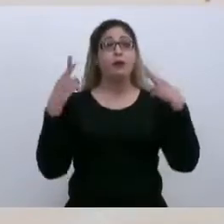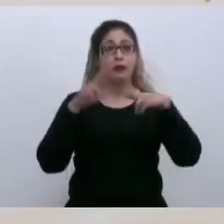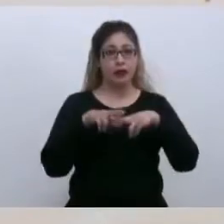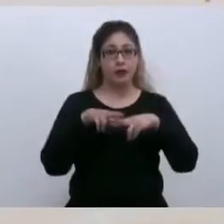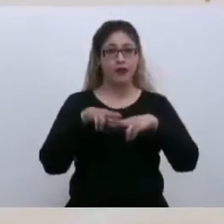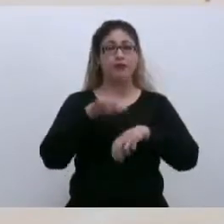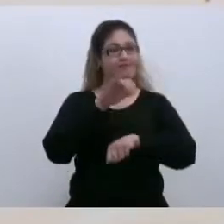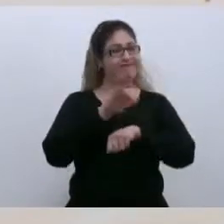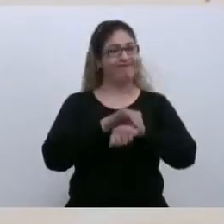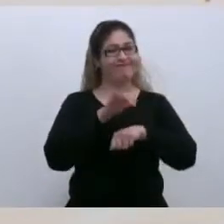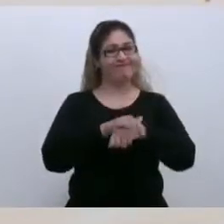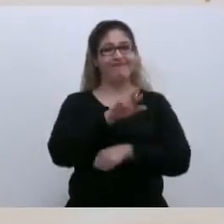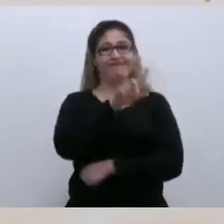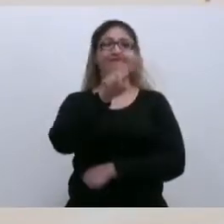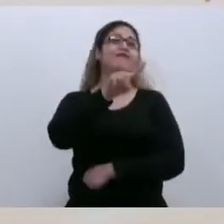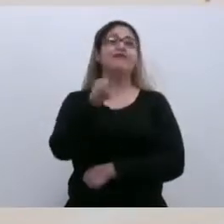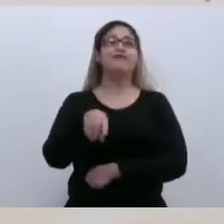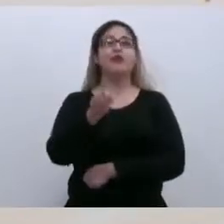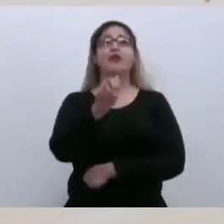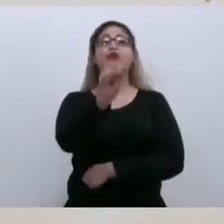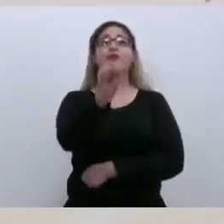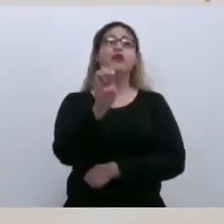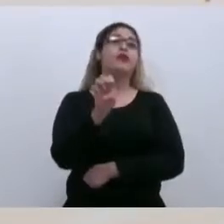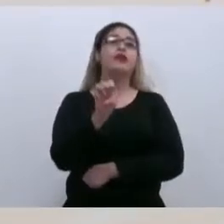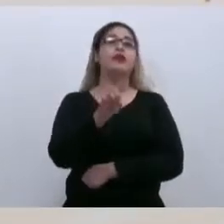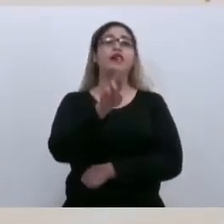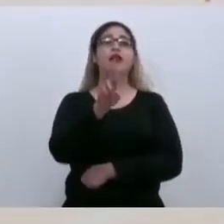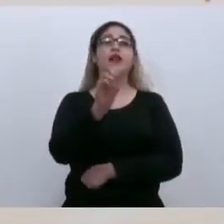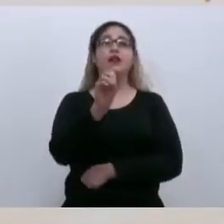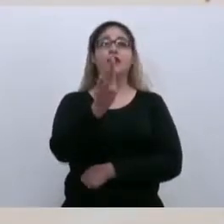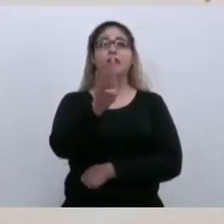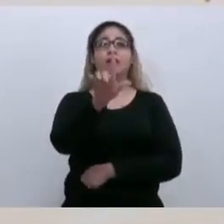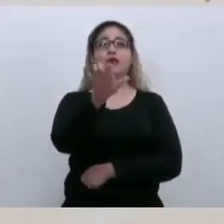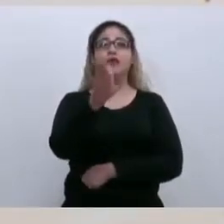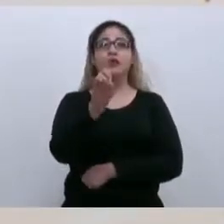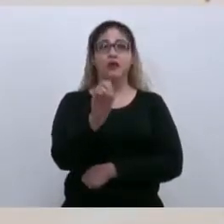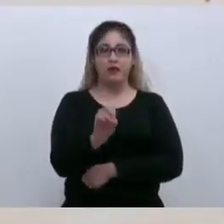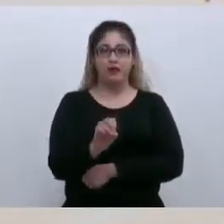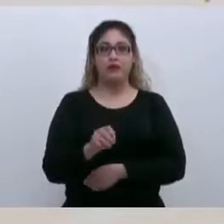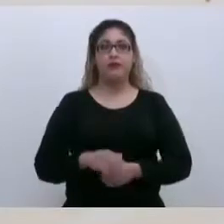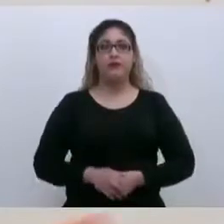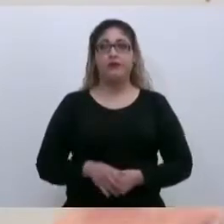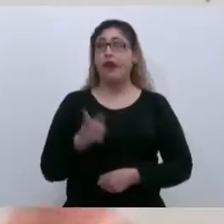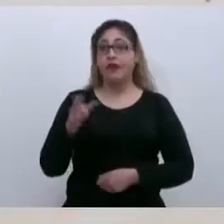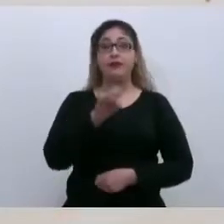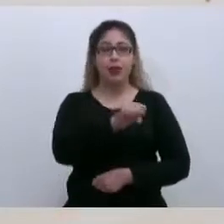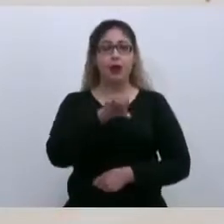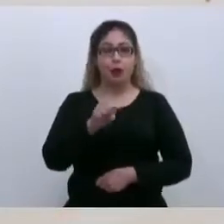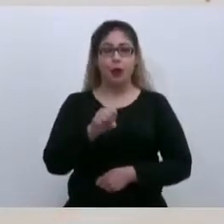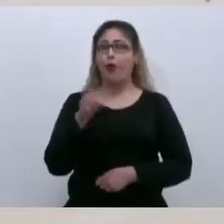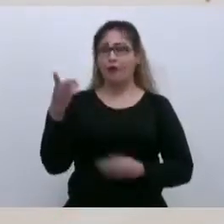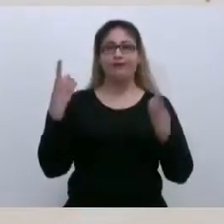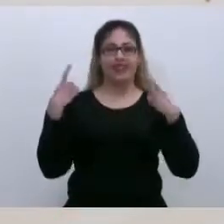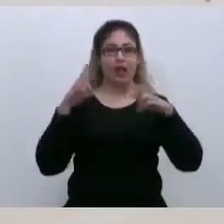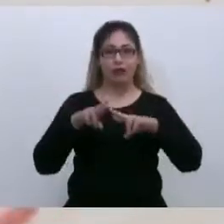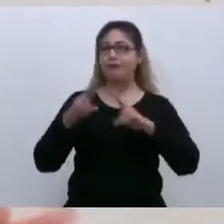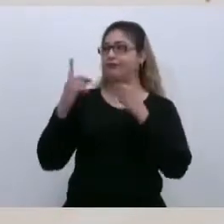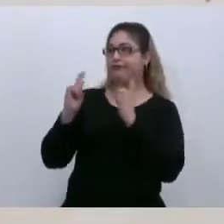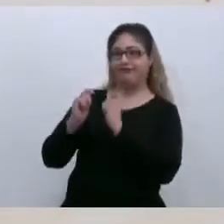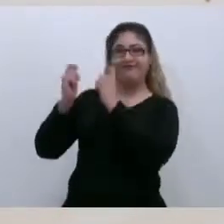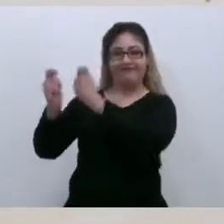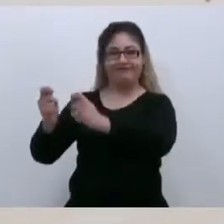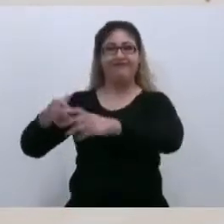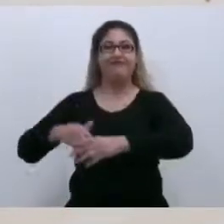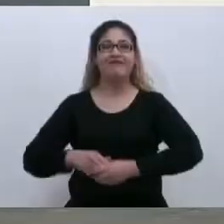amigo Zoé Robledo, director general del Instituto Mexicano del Seguro Social y representante también en este evento del